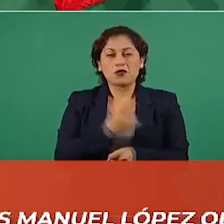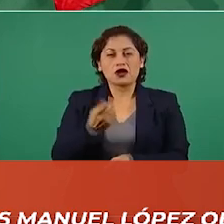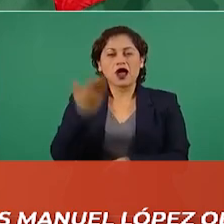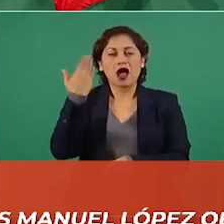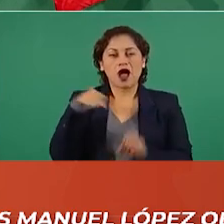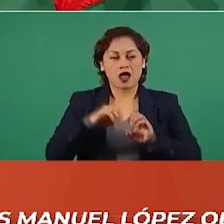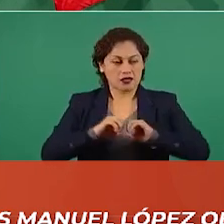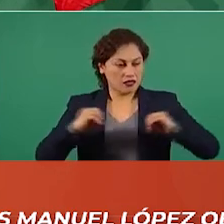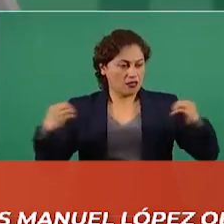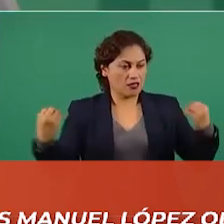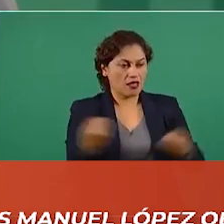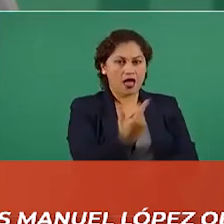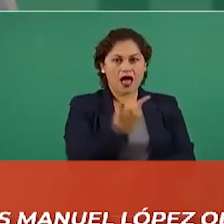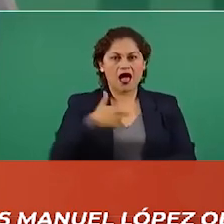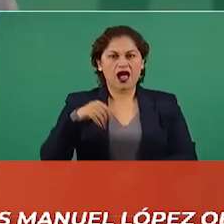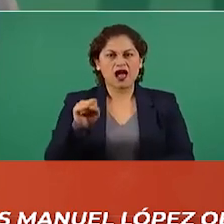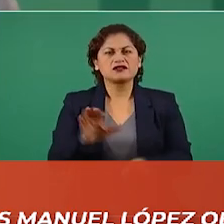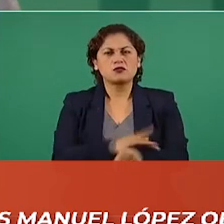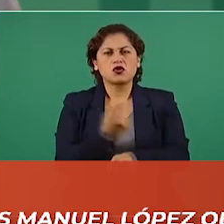Por corrupción.